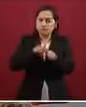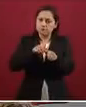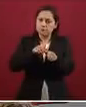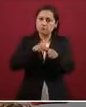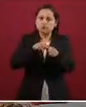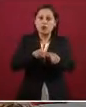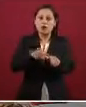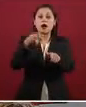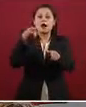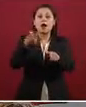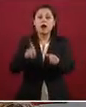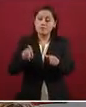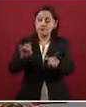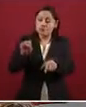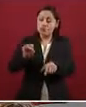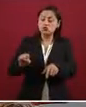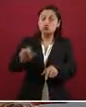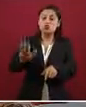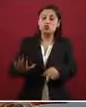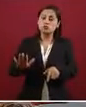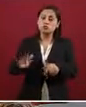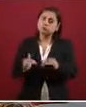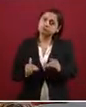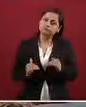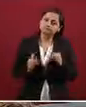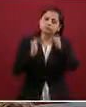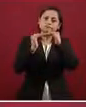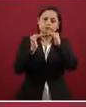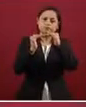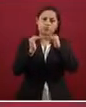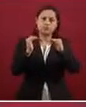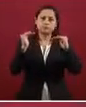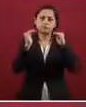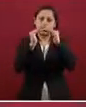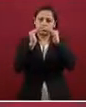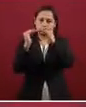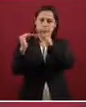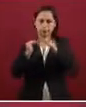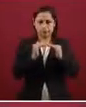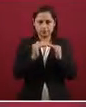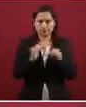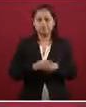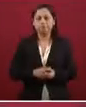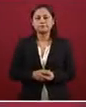emparejar. Ese es el propósito. Entonces, lo de los amparos